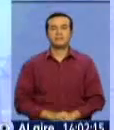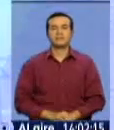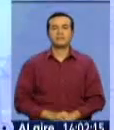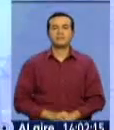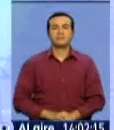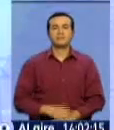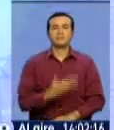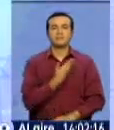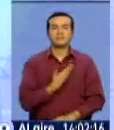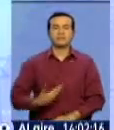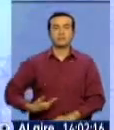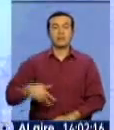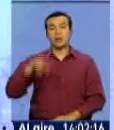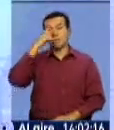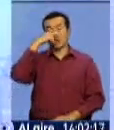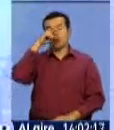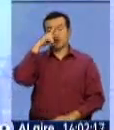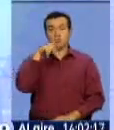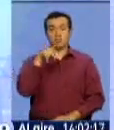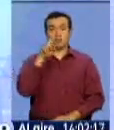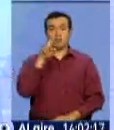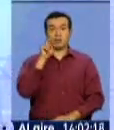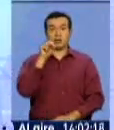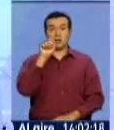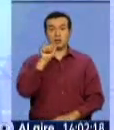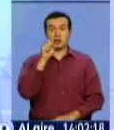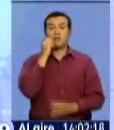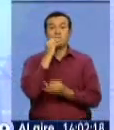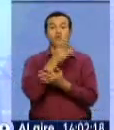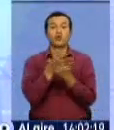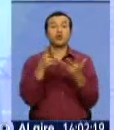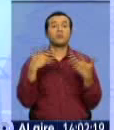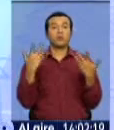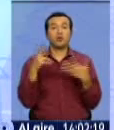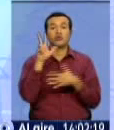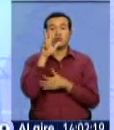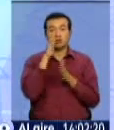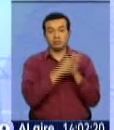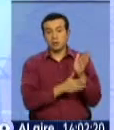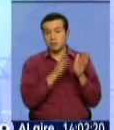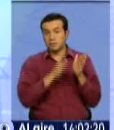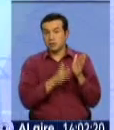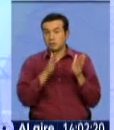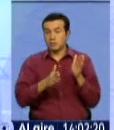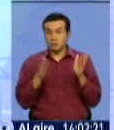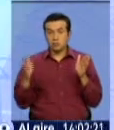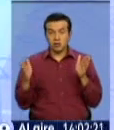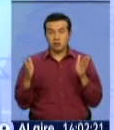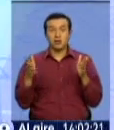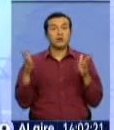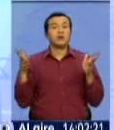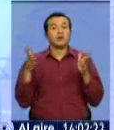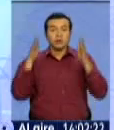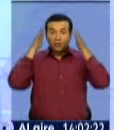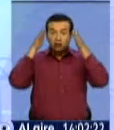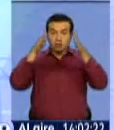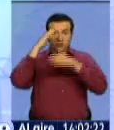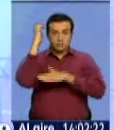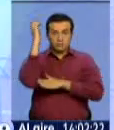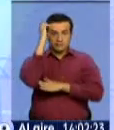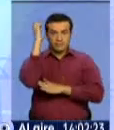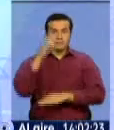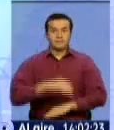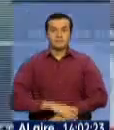El presidente de México, Enrique Peña Nieto, anunció las 3 etapas en los trabajos que se desarrollan de manera paralela a la atención de la